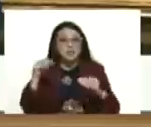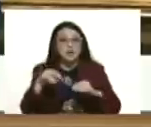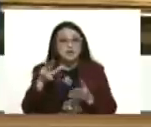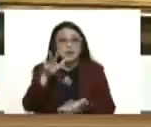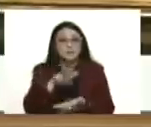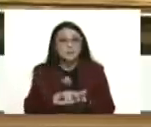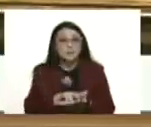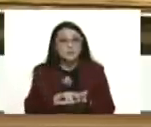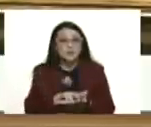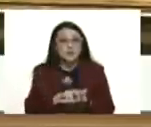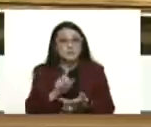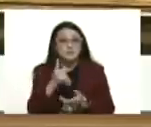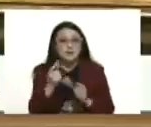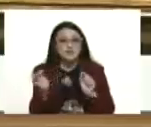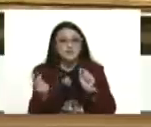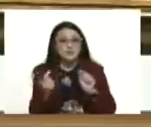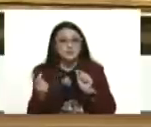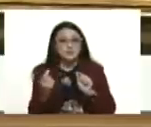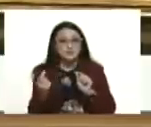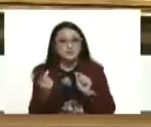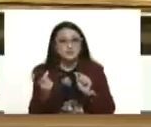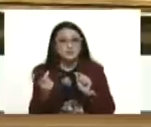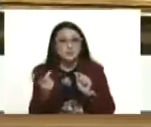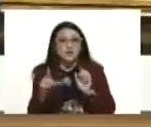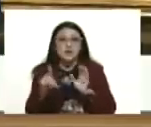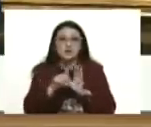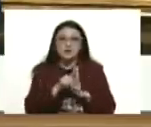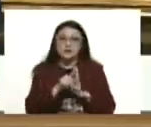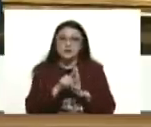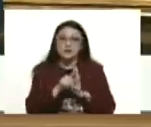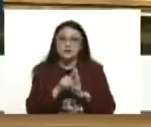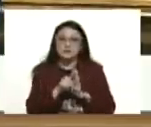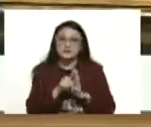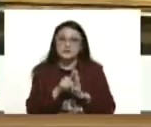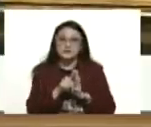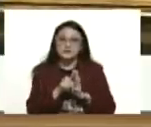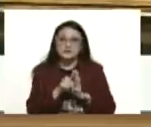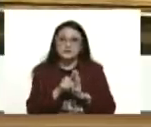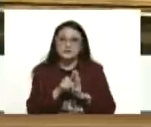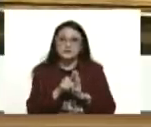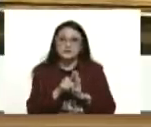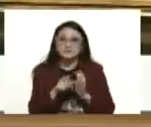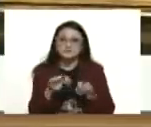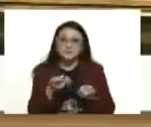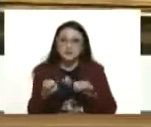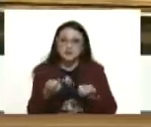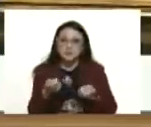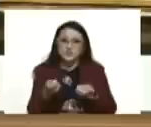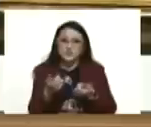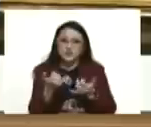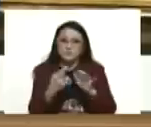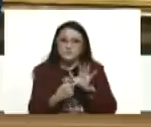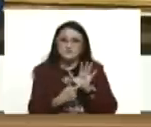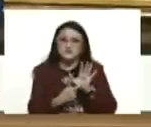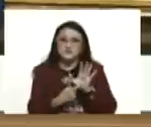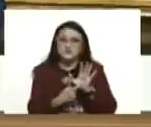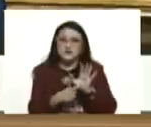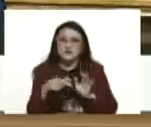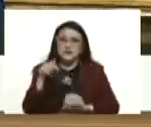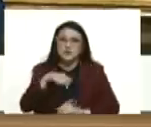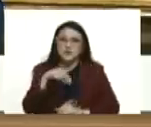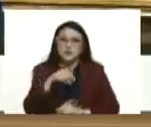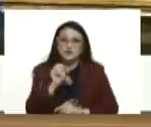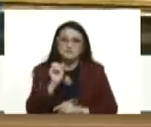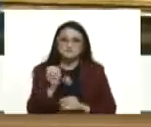aprobar en primera discusión la ley de extinción de dominio presentada en el día de